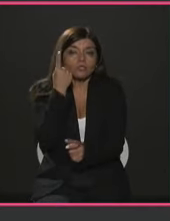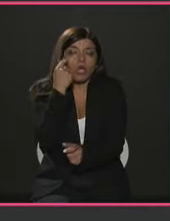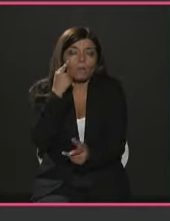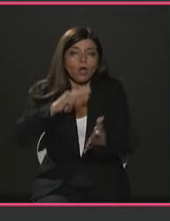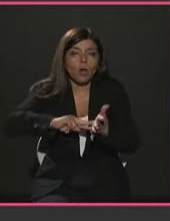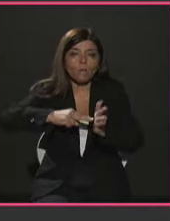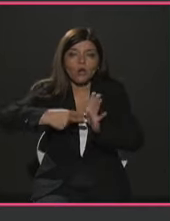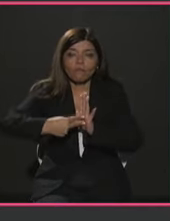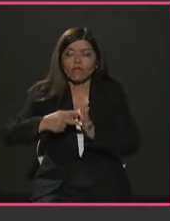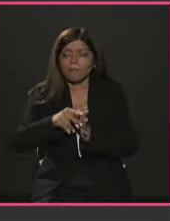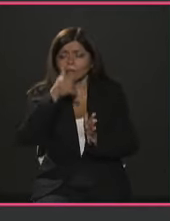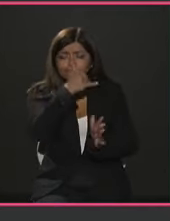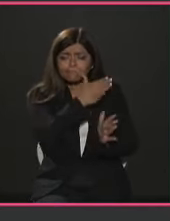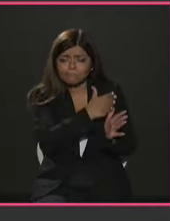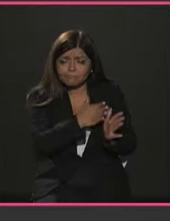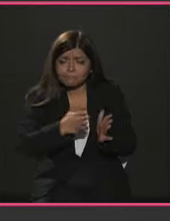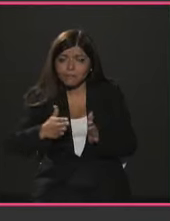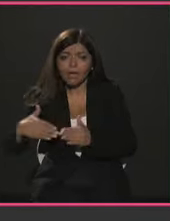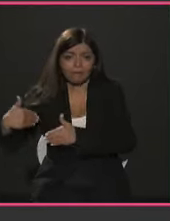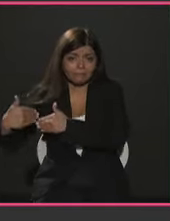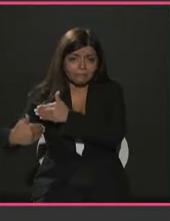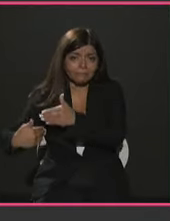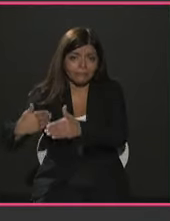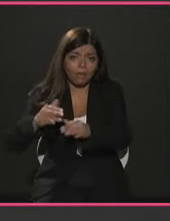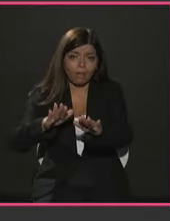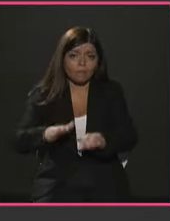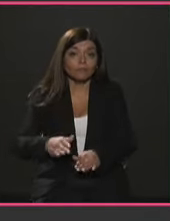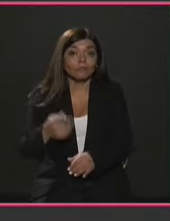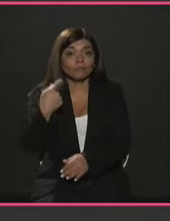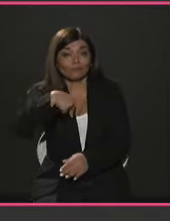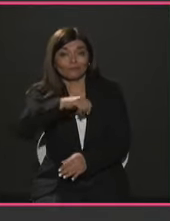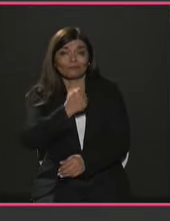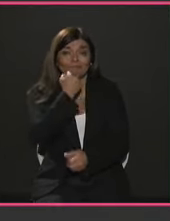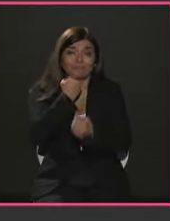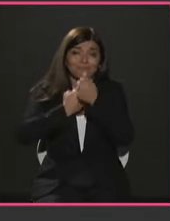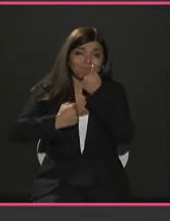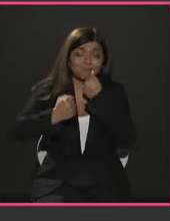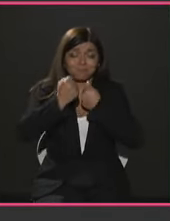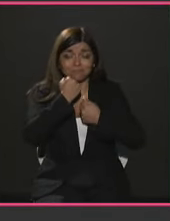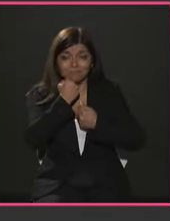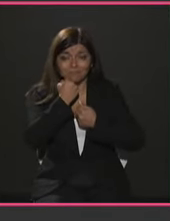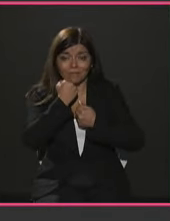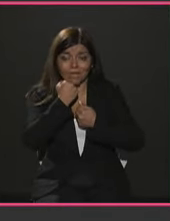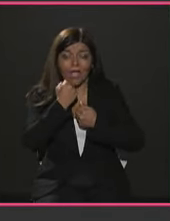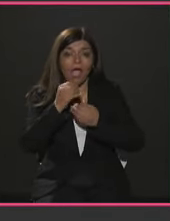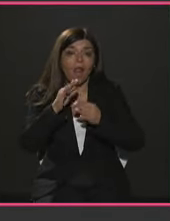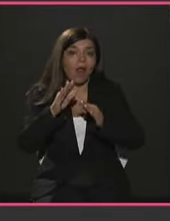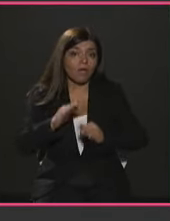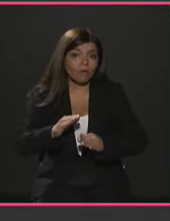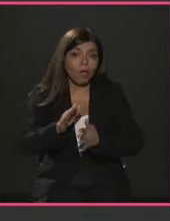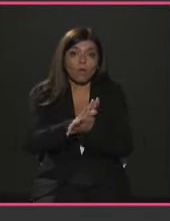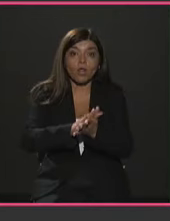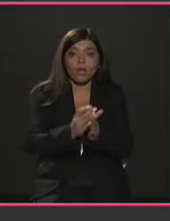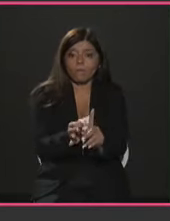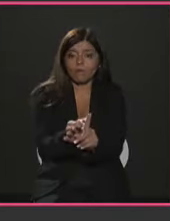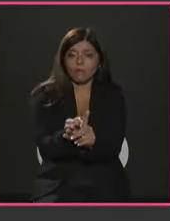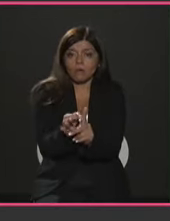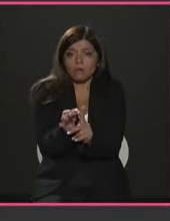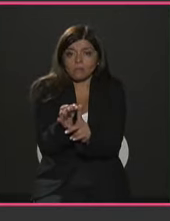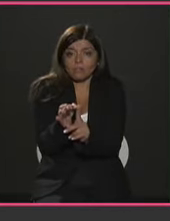problemas por mucho tiempo pero hemos fallado demasiado en cambiar la trayectoria de esas temperaturas